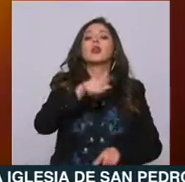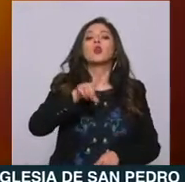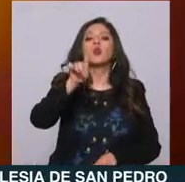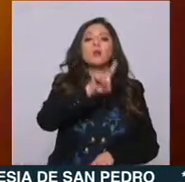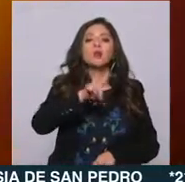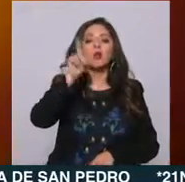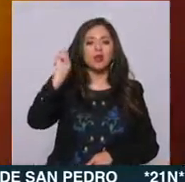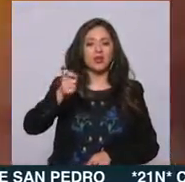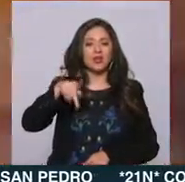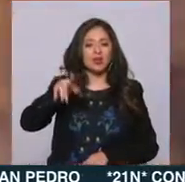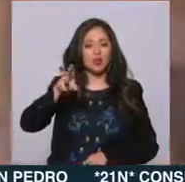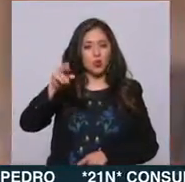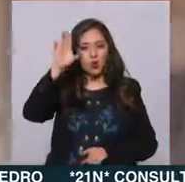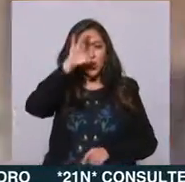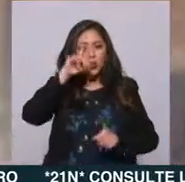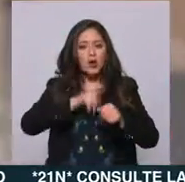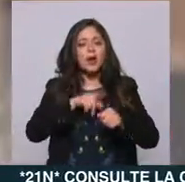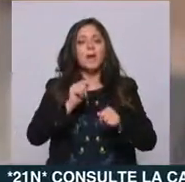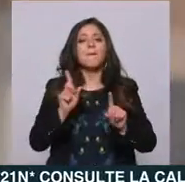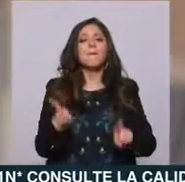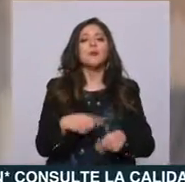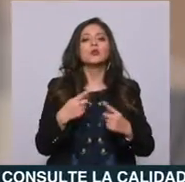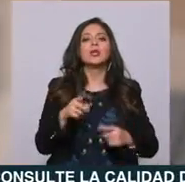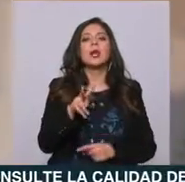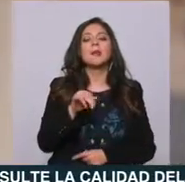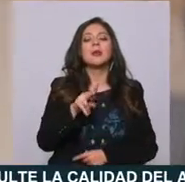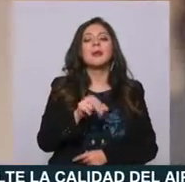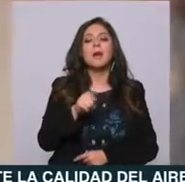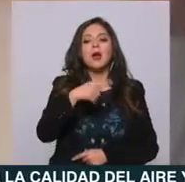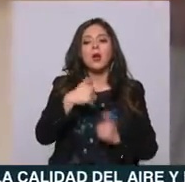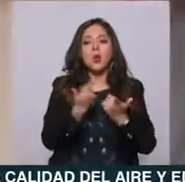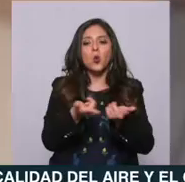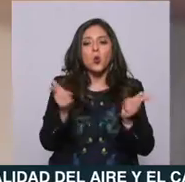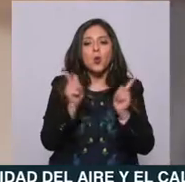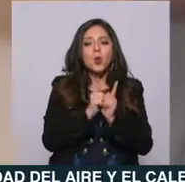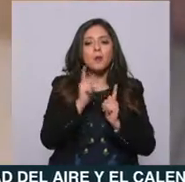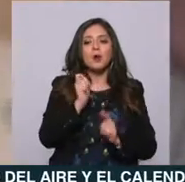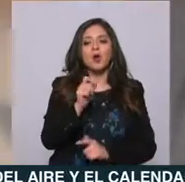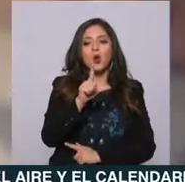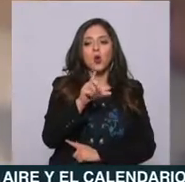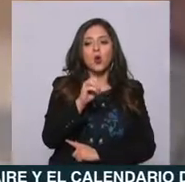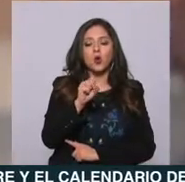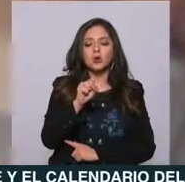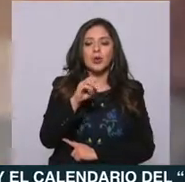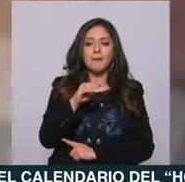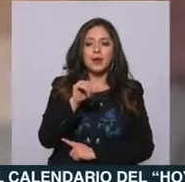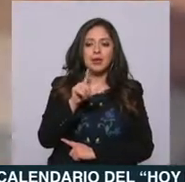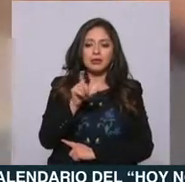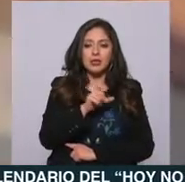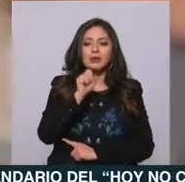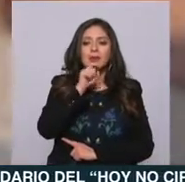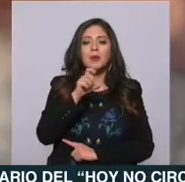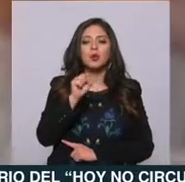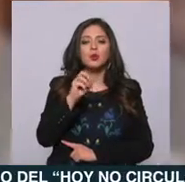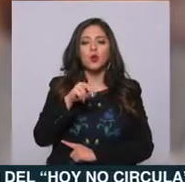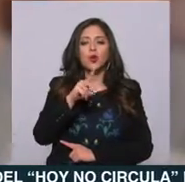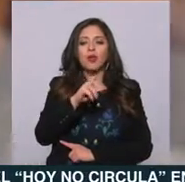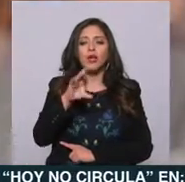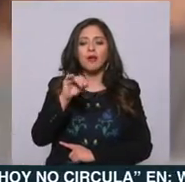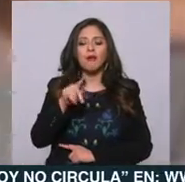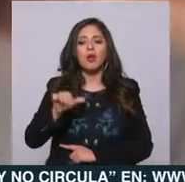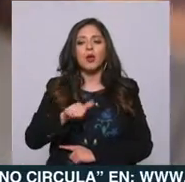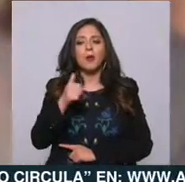kiosco cultural presentará música viva en donde podrá escuchar al grupo de rock Los Malixes, bailar con son de café y disfrutar